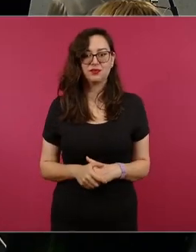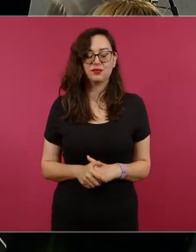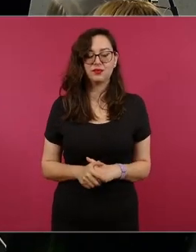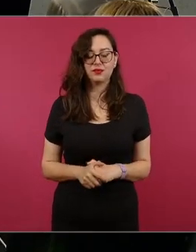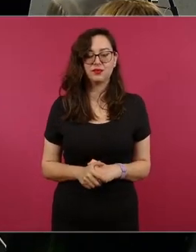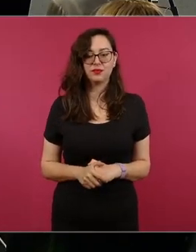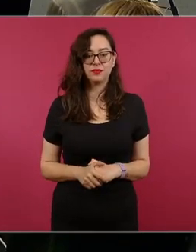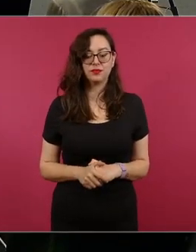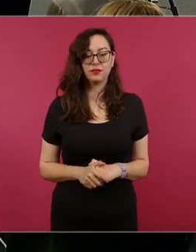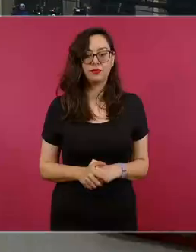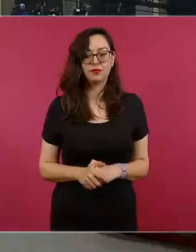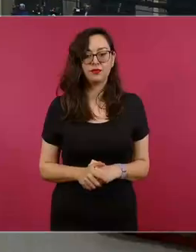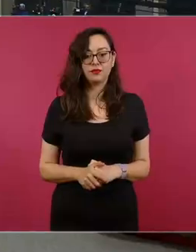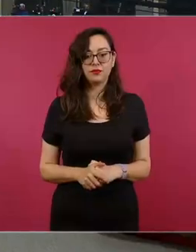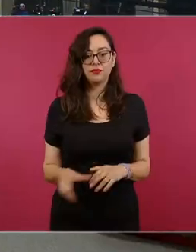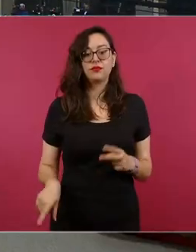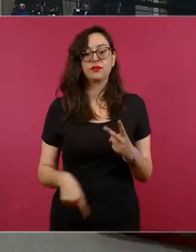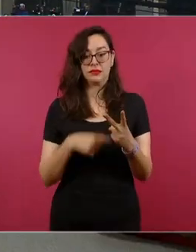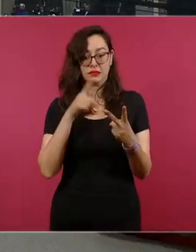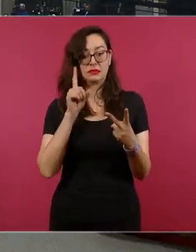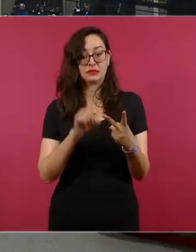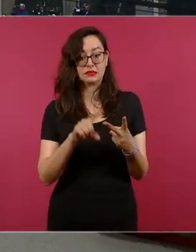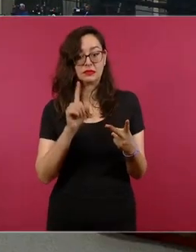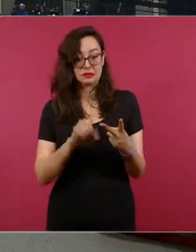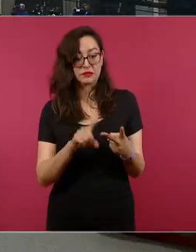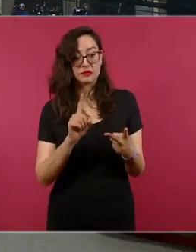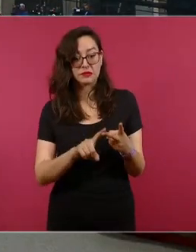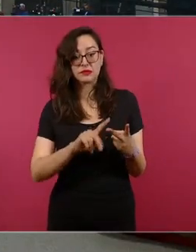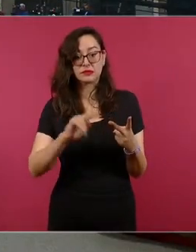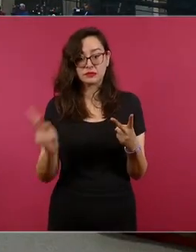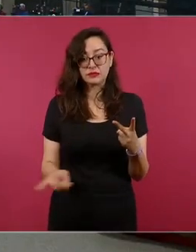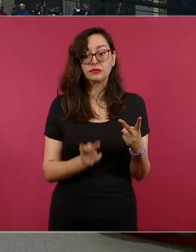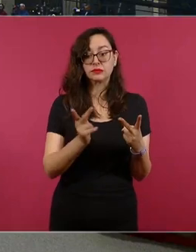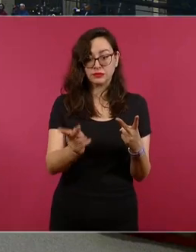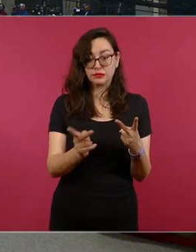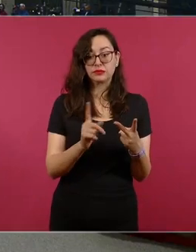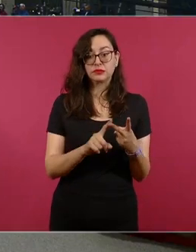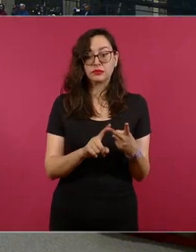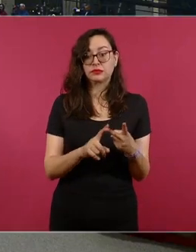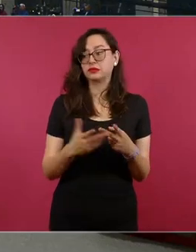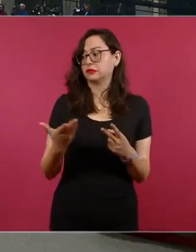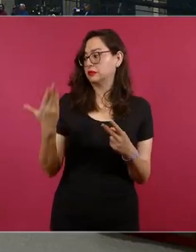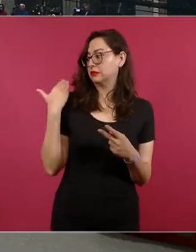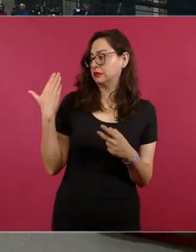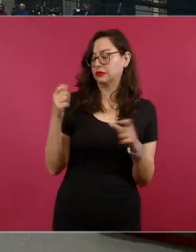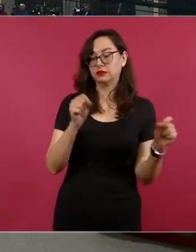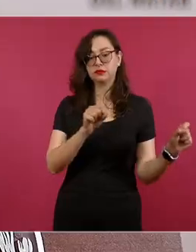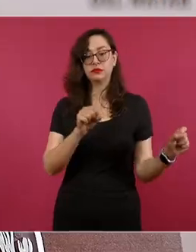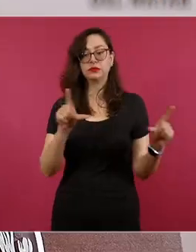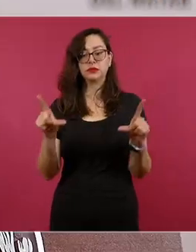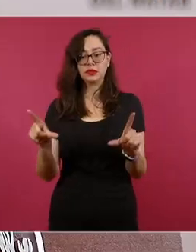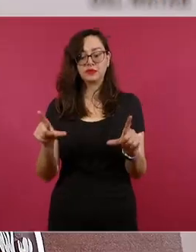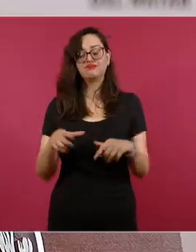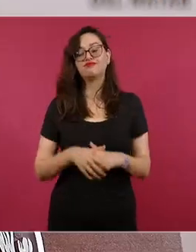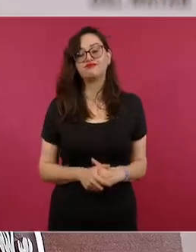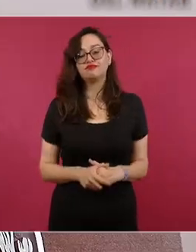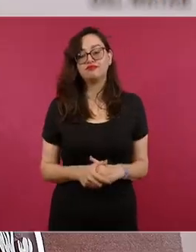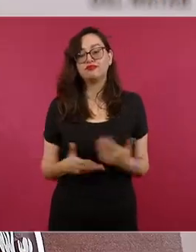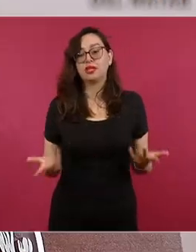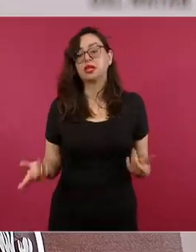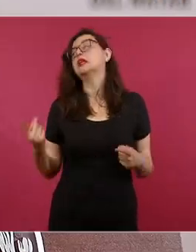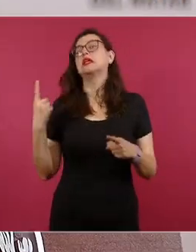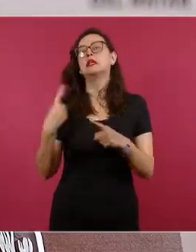respecto a la segunda duda, que es muy importante, aquí incluso lo proyectábamos, ¿a quién le aplica? ¿Le va a